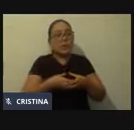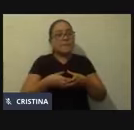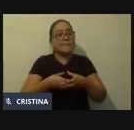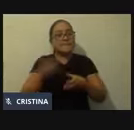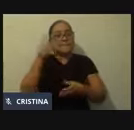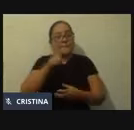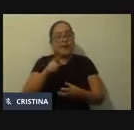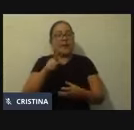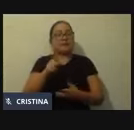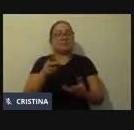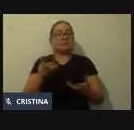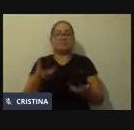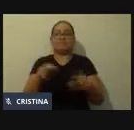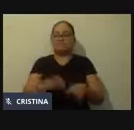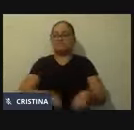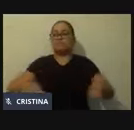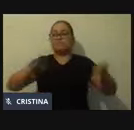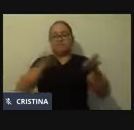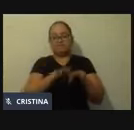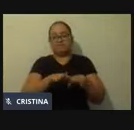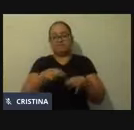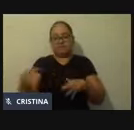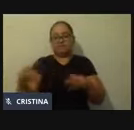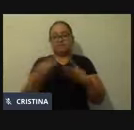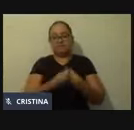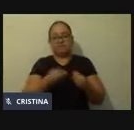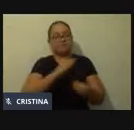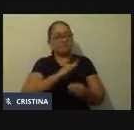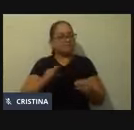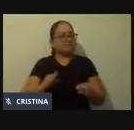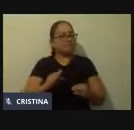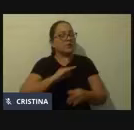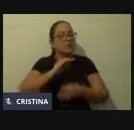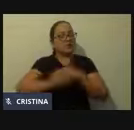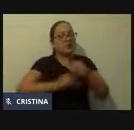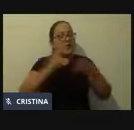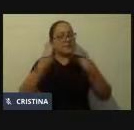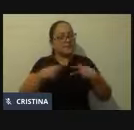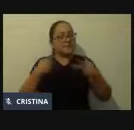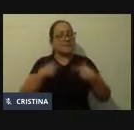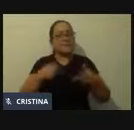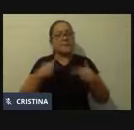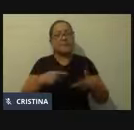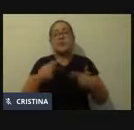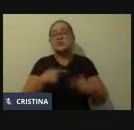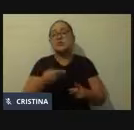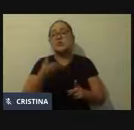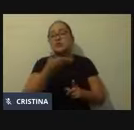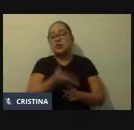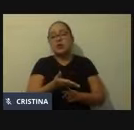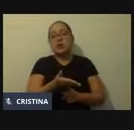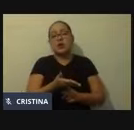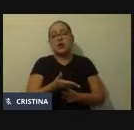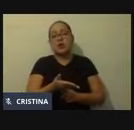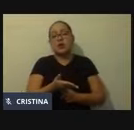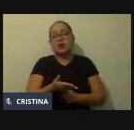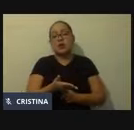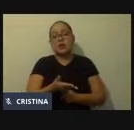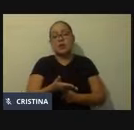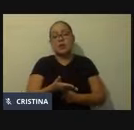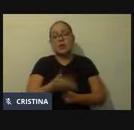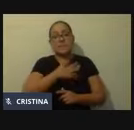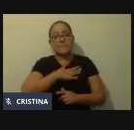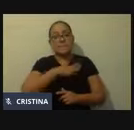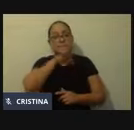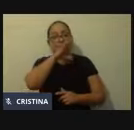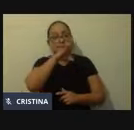es primordial que volvamos a involucrar a todas las generaciones de las familias, o sea, que involucremos a la generación, por ejemplo, a mi mamá,